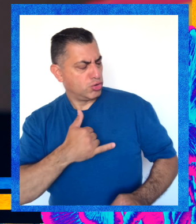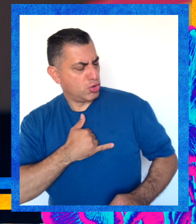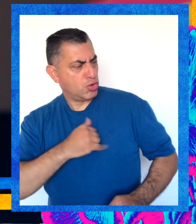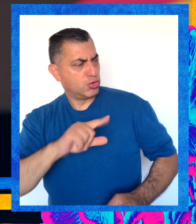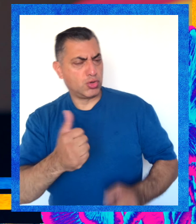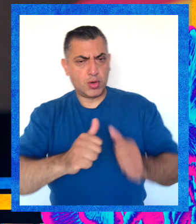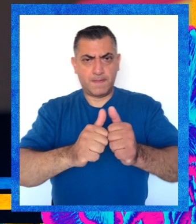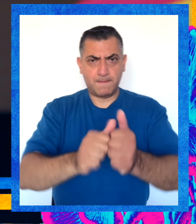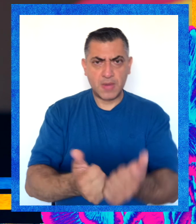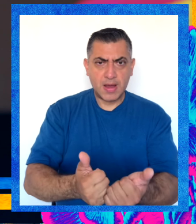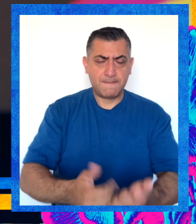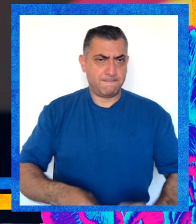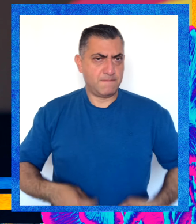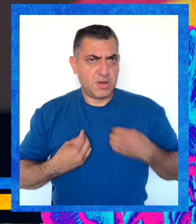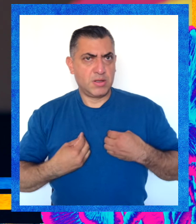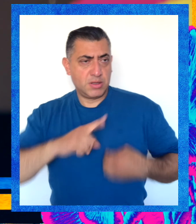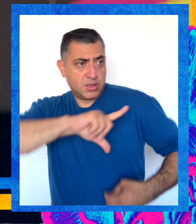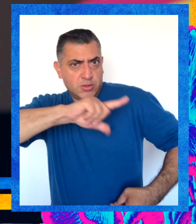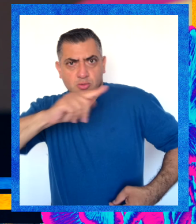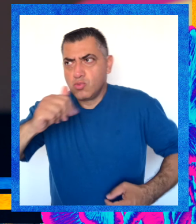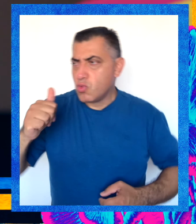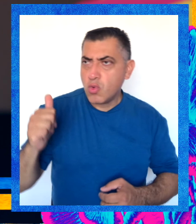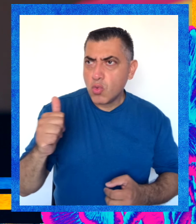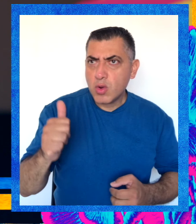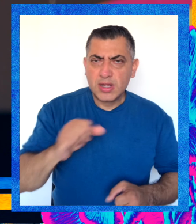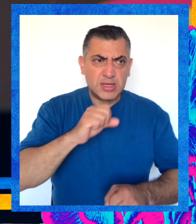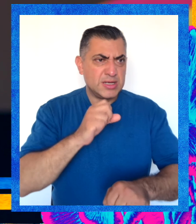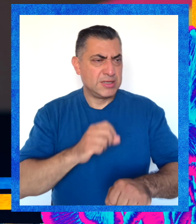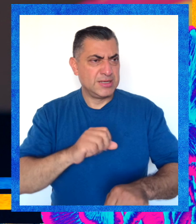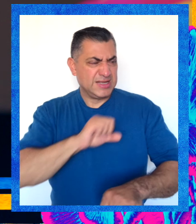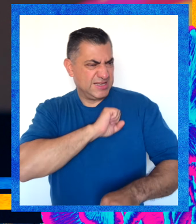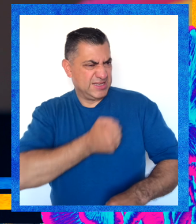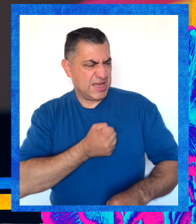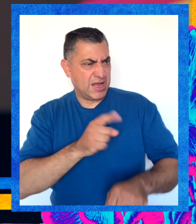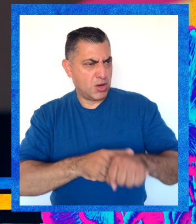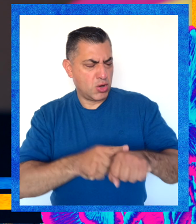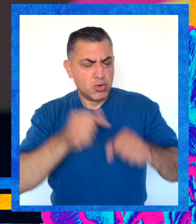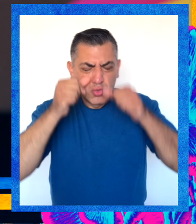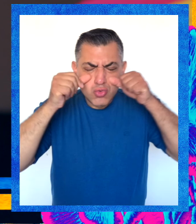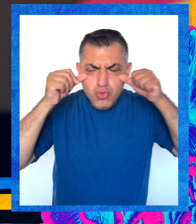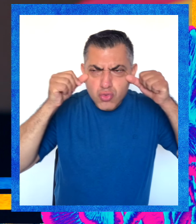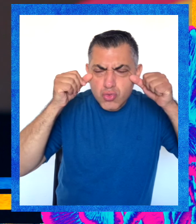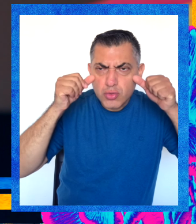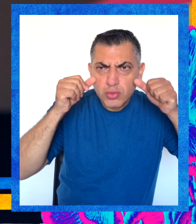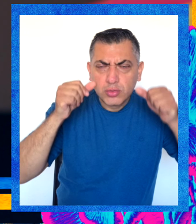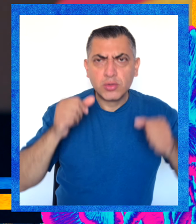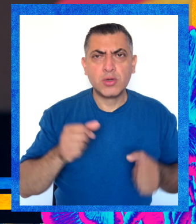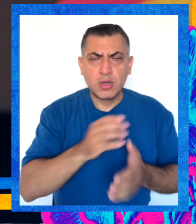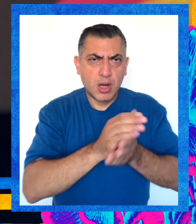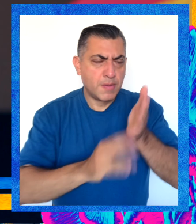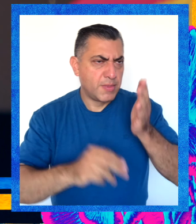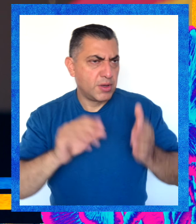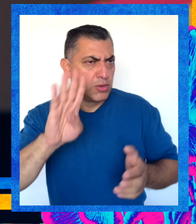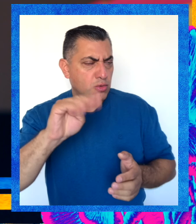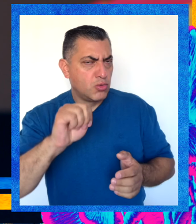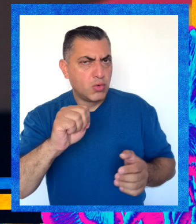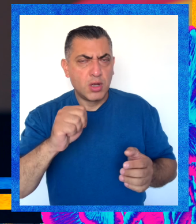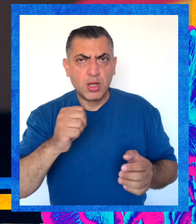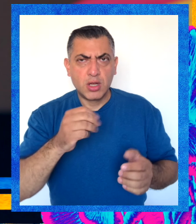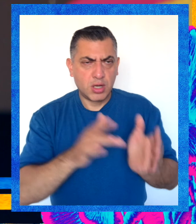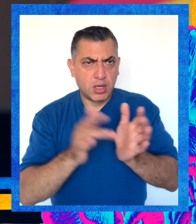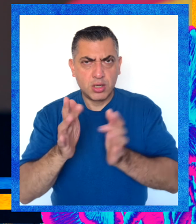pan de vida luego justo después de sanar a un hombre ciego de nacimiento capítulo 9 versículo 6 y